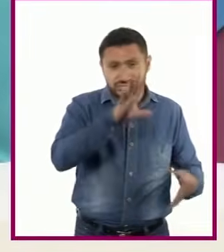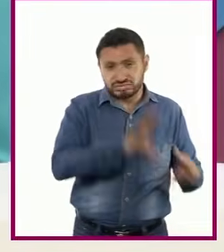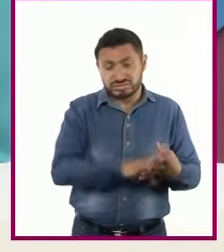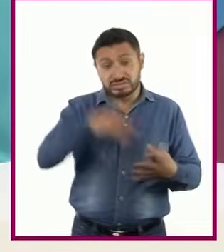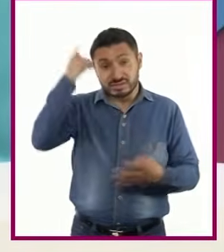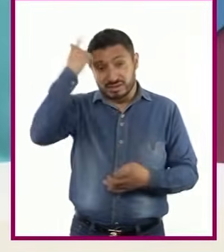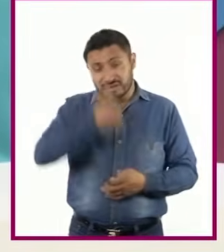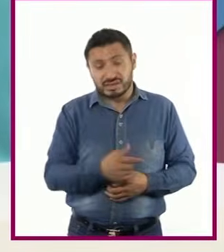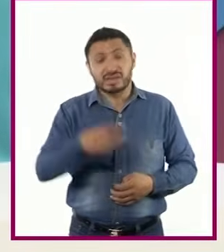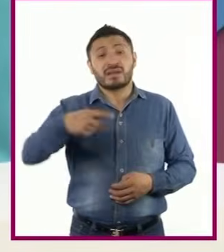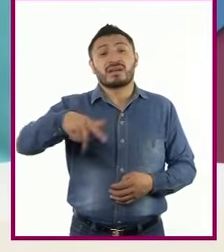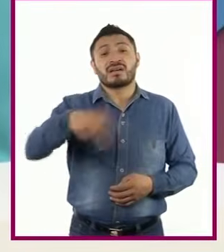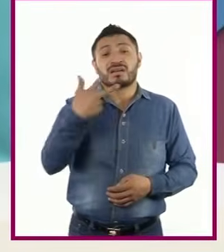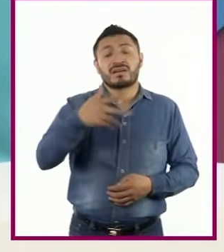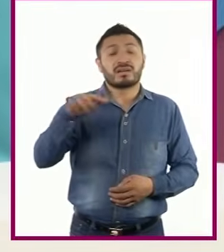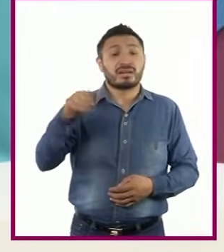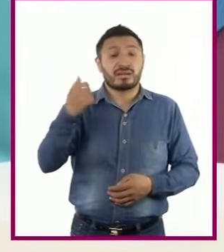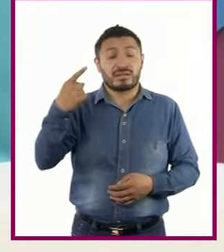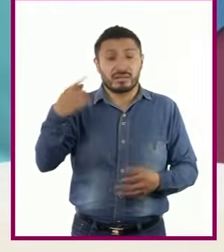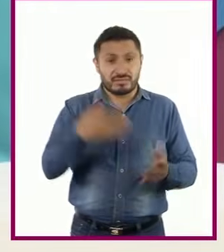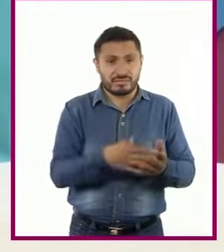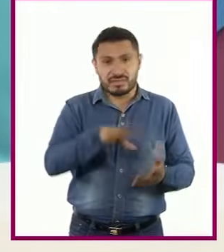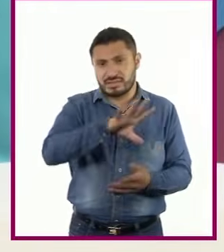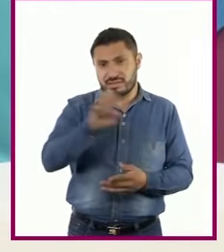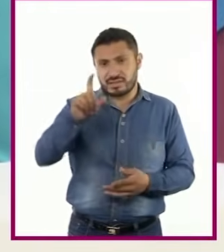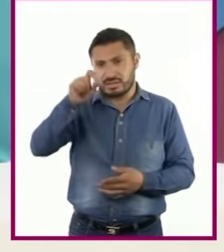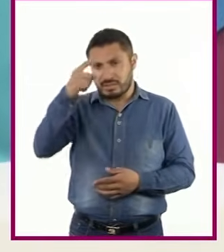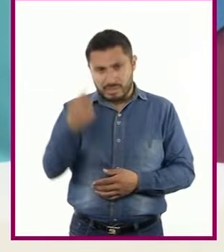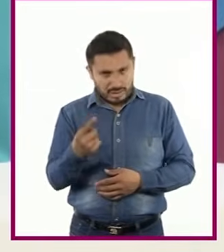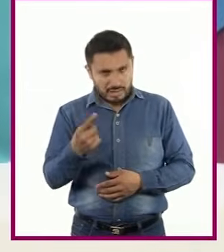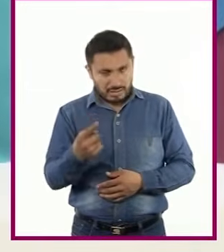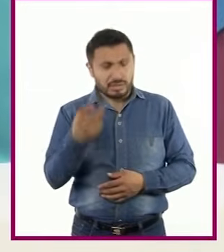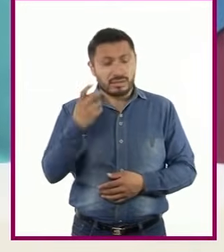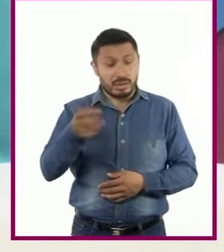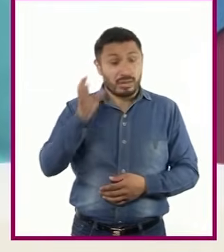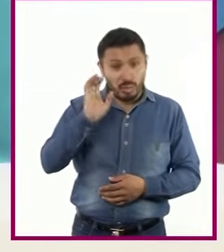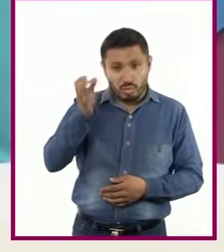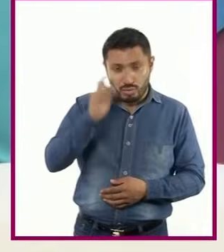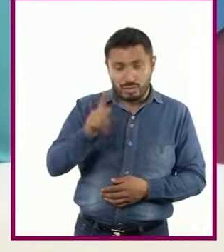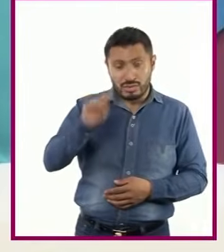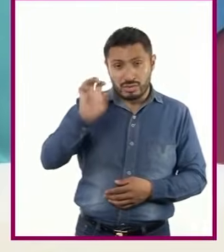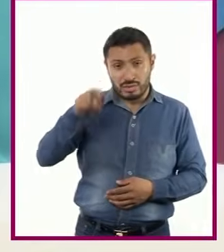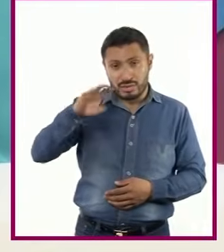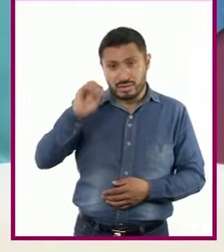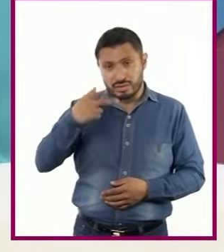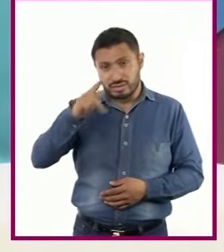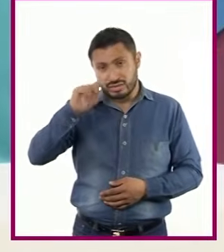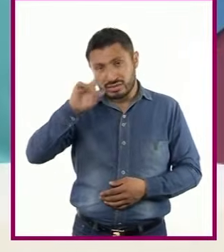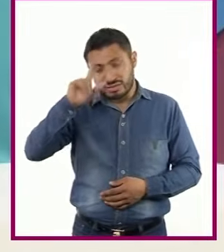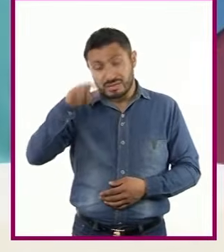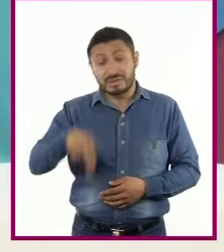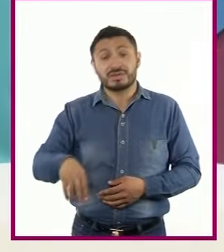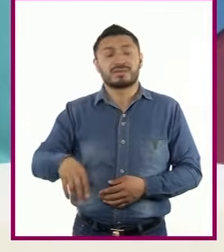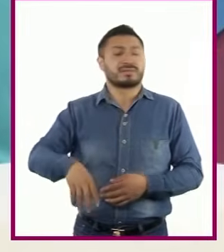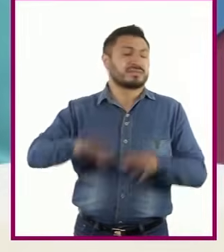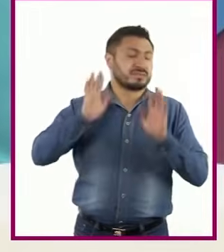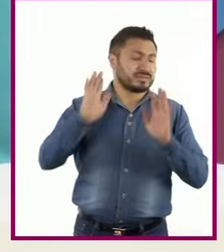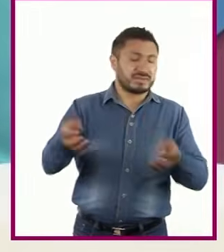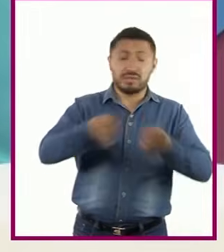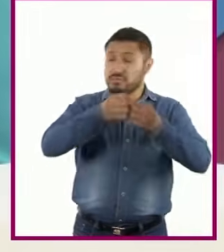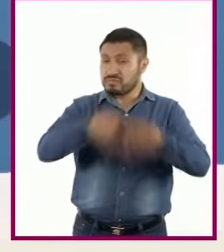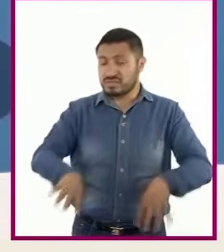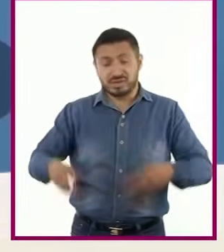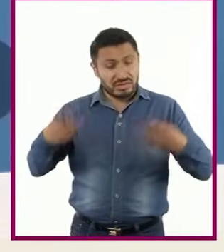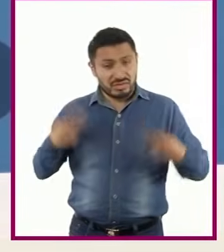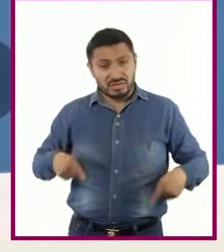noche del 13 de agosto de 1521, cuando Tenochtitlan cayó en manos de los